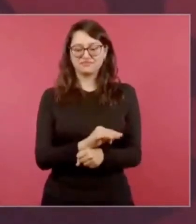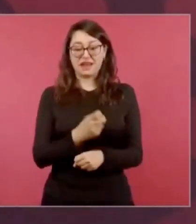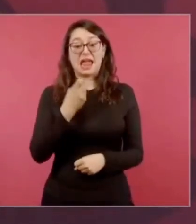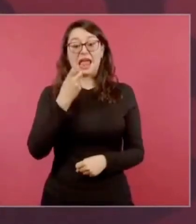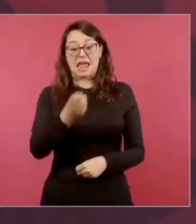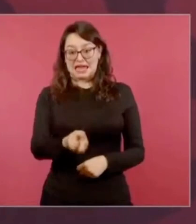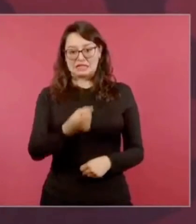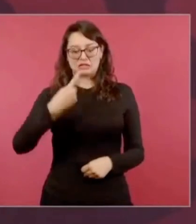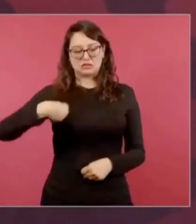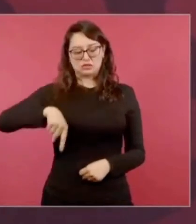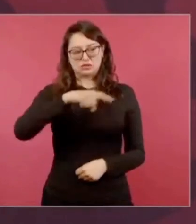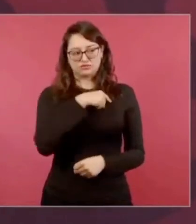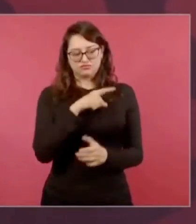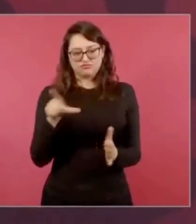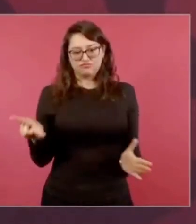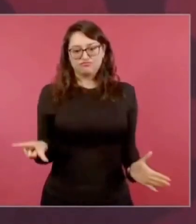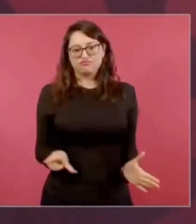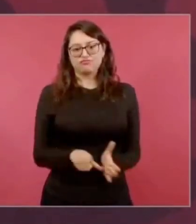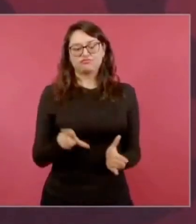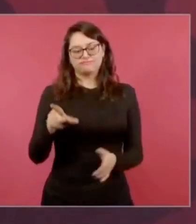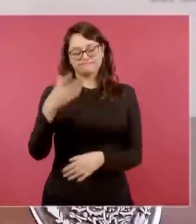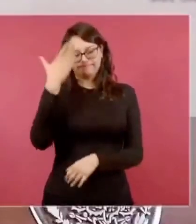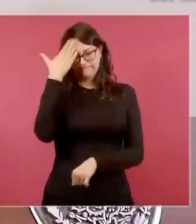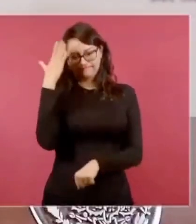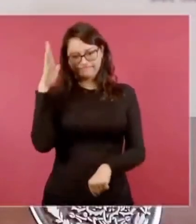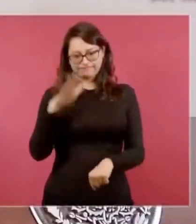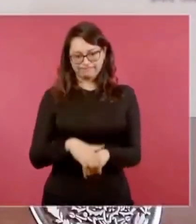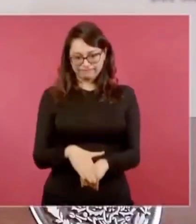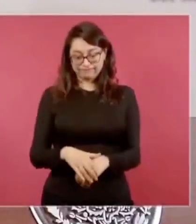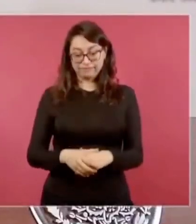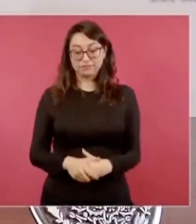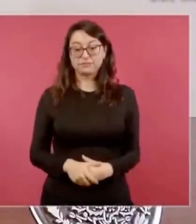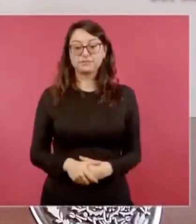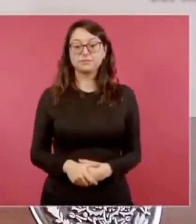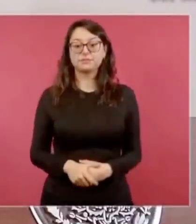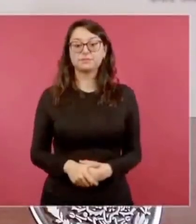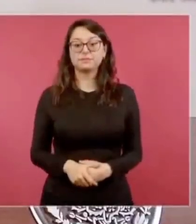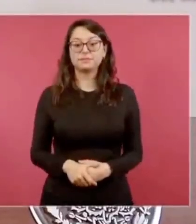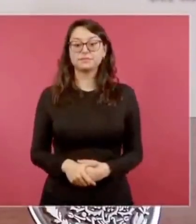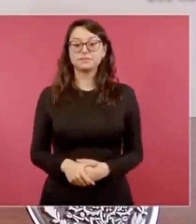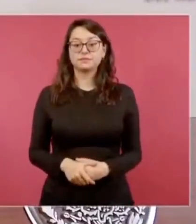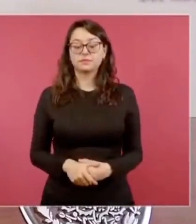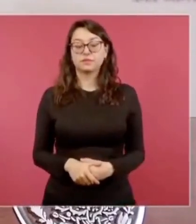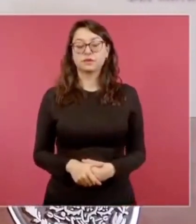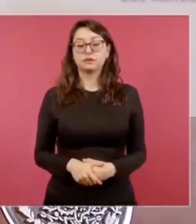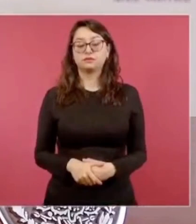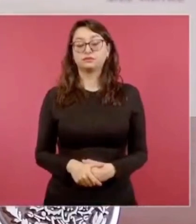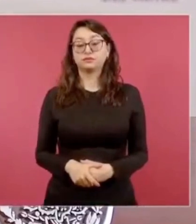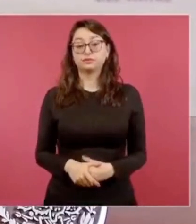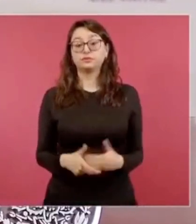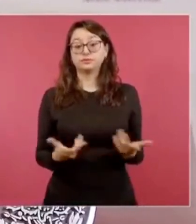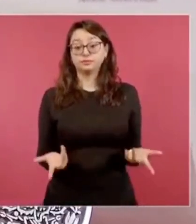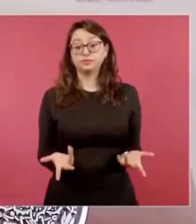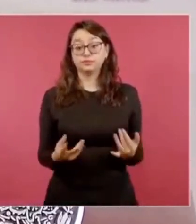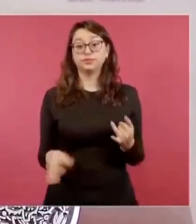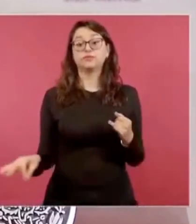Finalmente, como este capítulo se llama El humanismo mexicano,